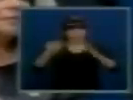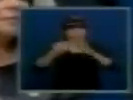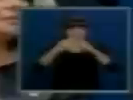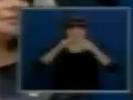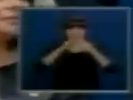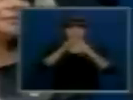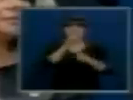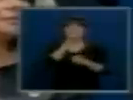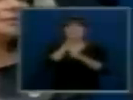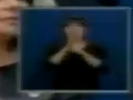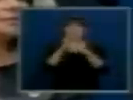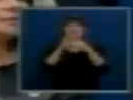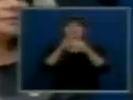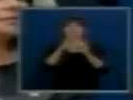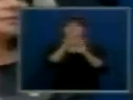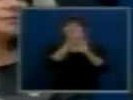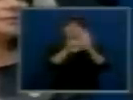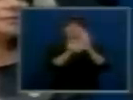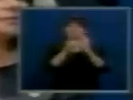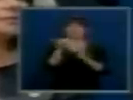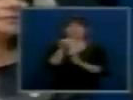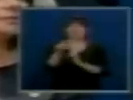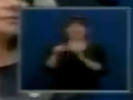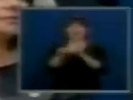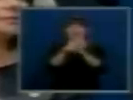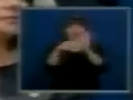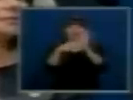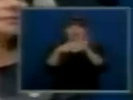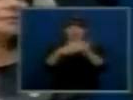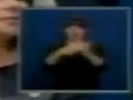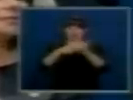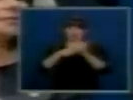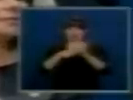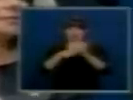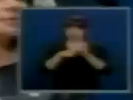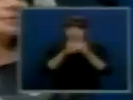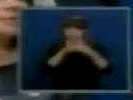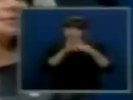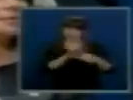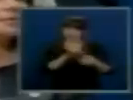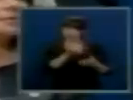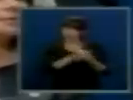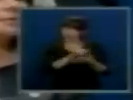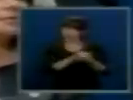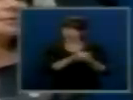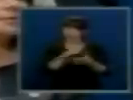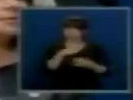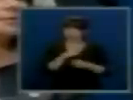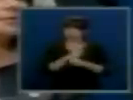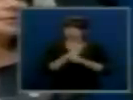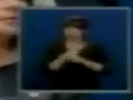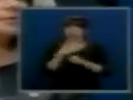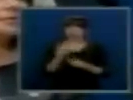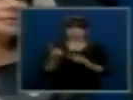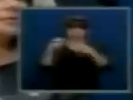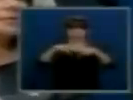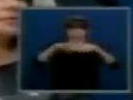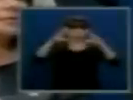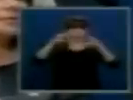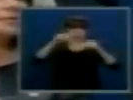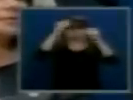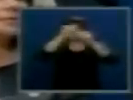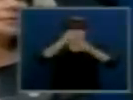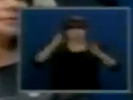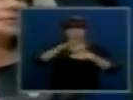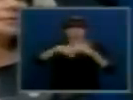con la Constitución y la ley demandan. Con esa convicción, vengo esta noche a rendir cuentas al pueblo de